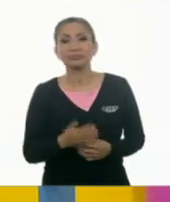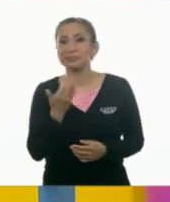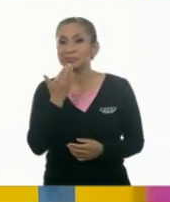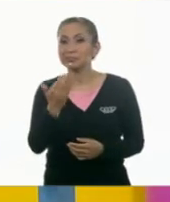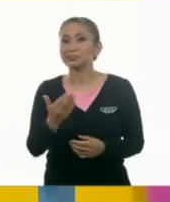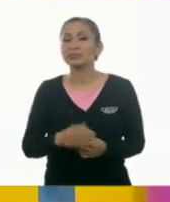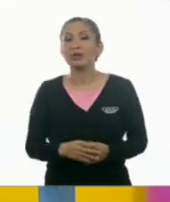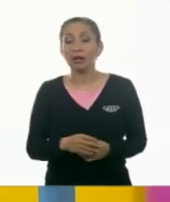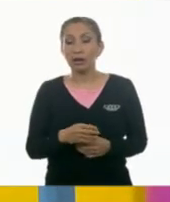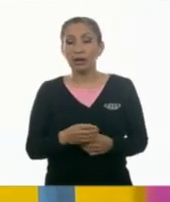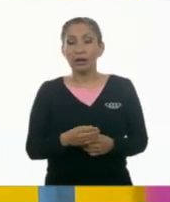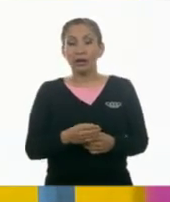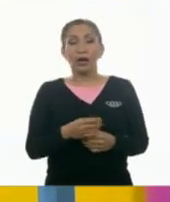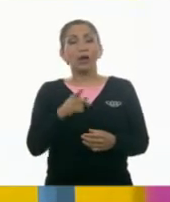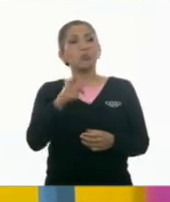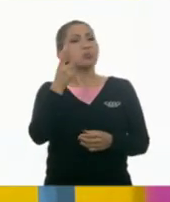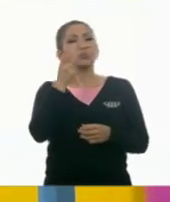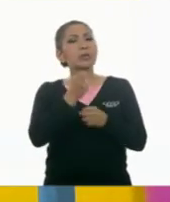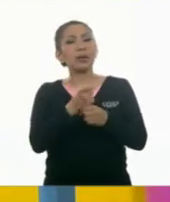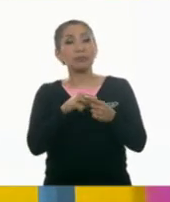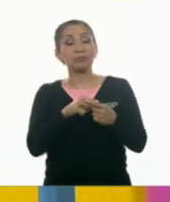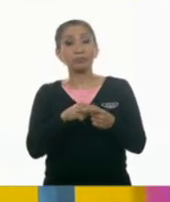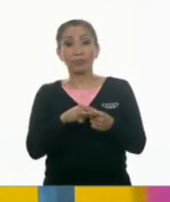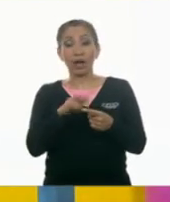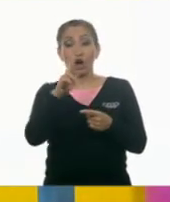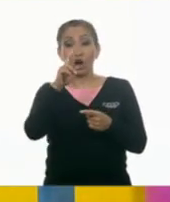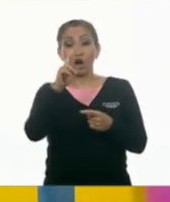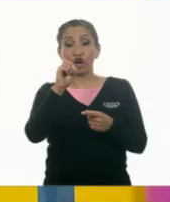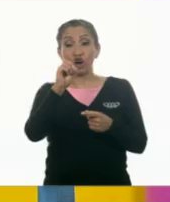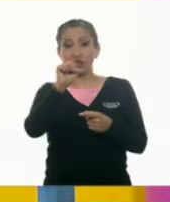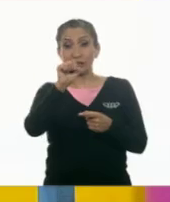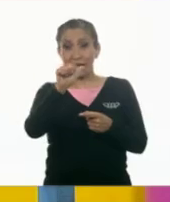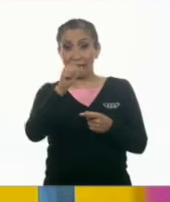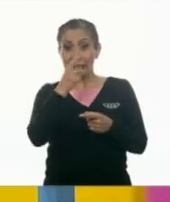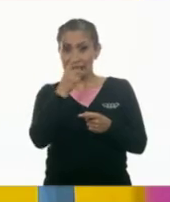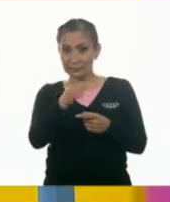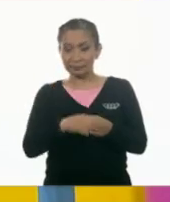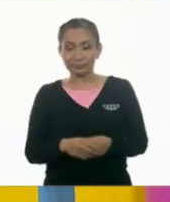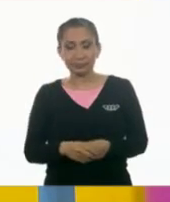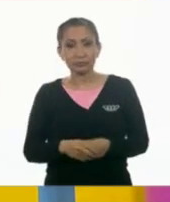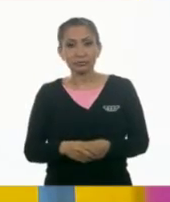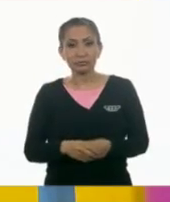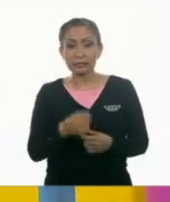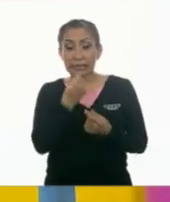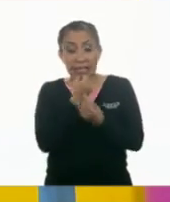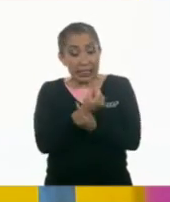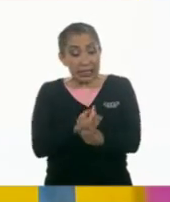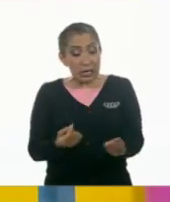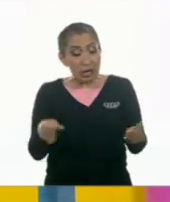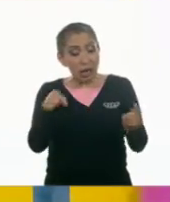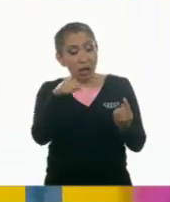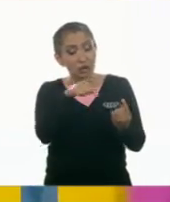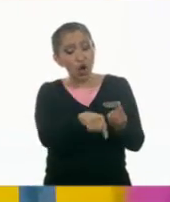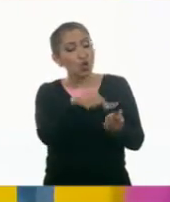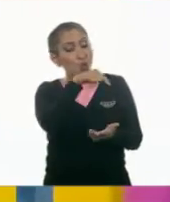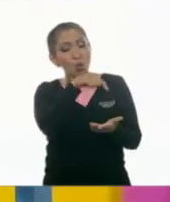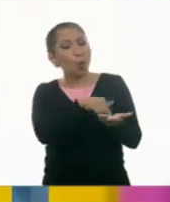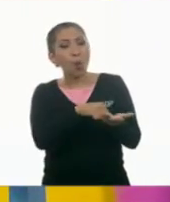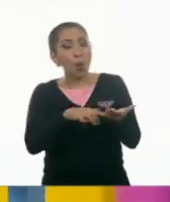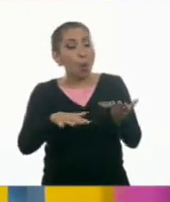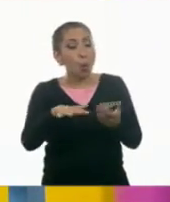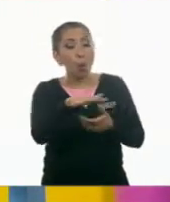bien. A ver, ¿cuál es la primera? Rosa nos dice, los niños están en el